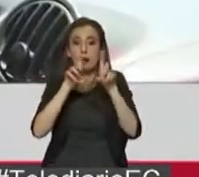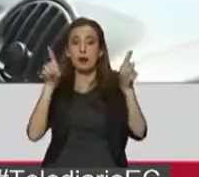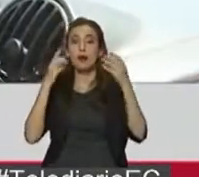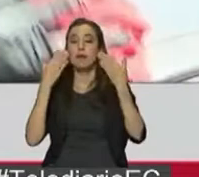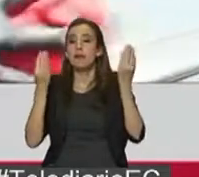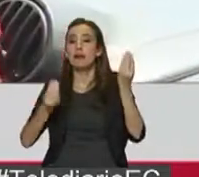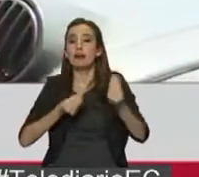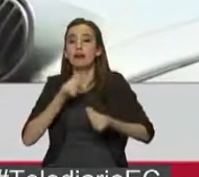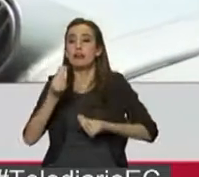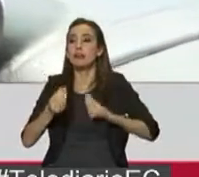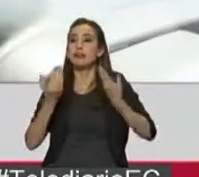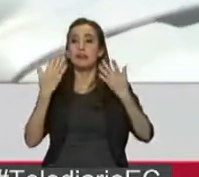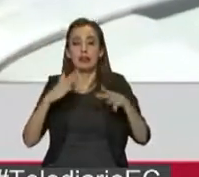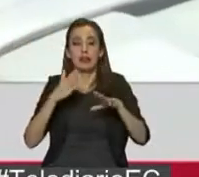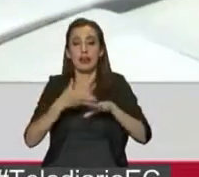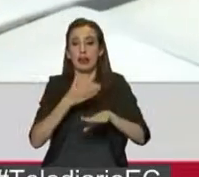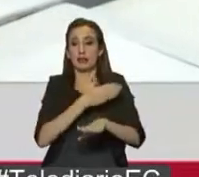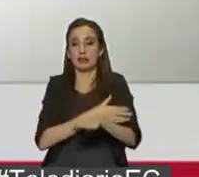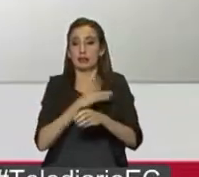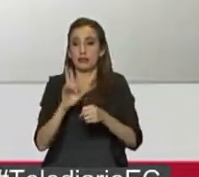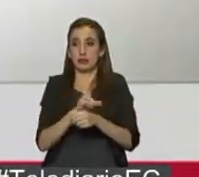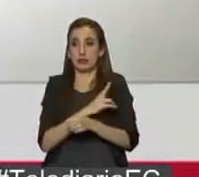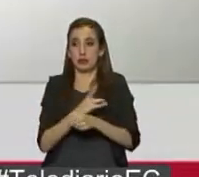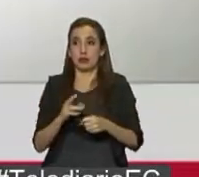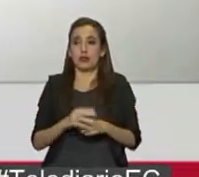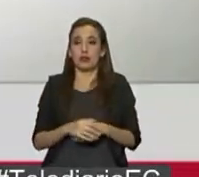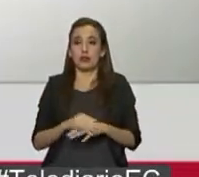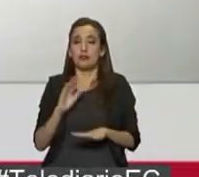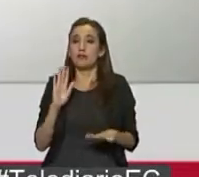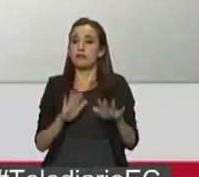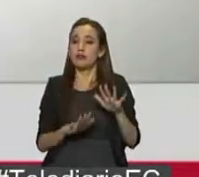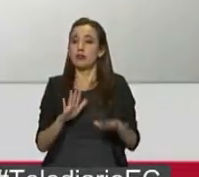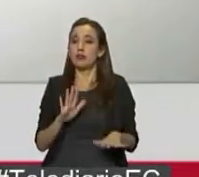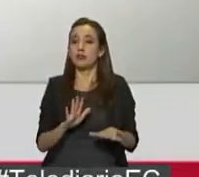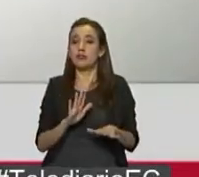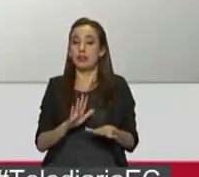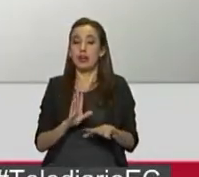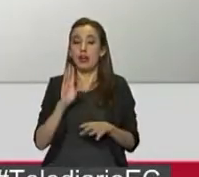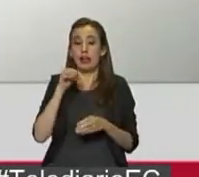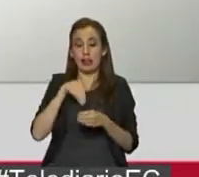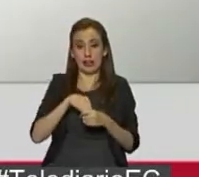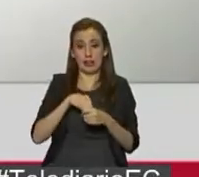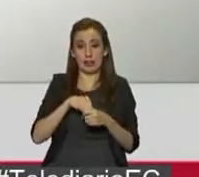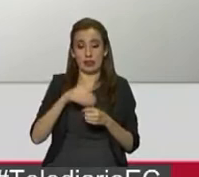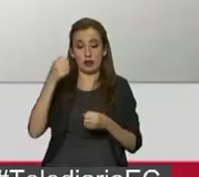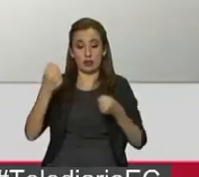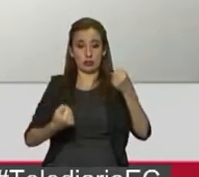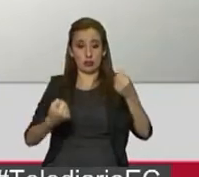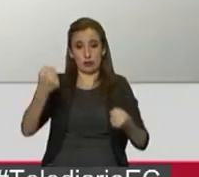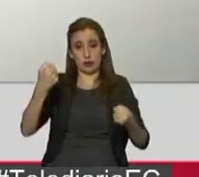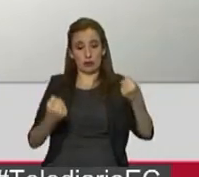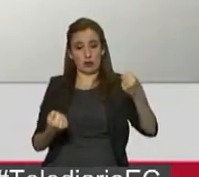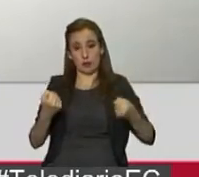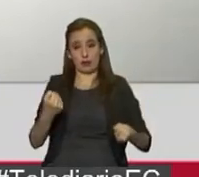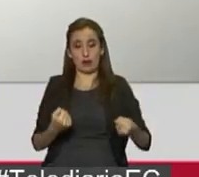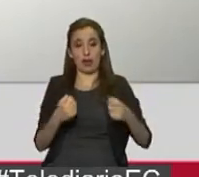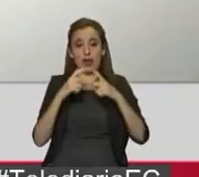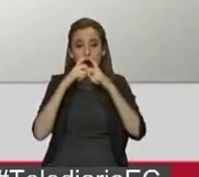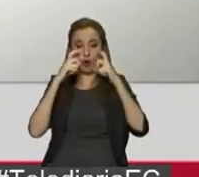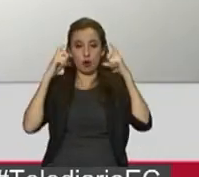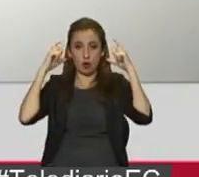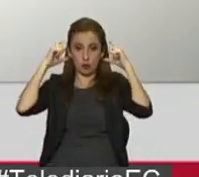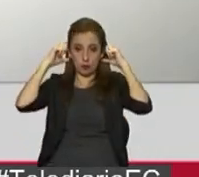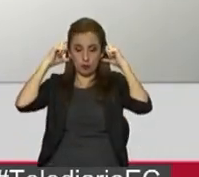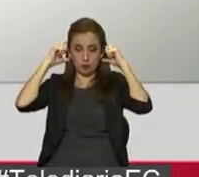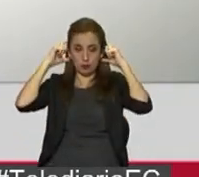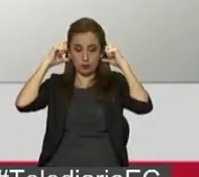de este estilo ya han sido probados. Equivale a que dentro de la cabina los ocupantes estén con una mascarilla en su